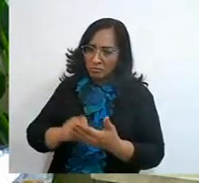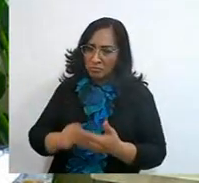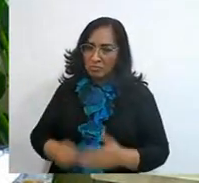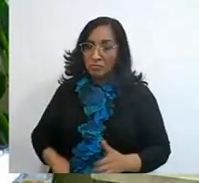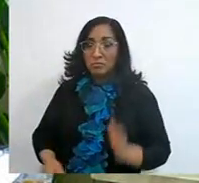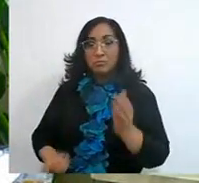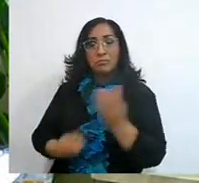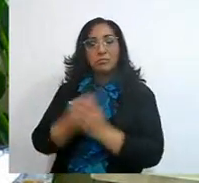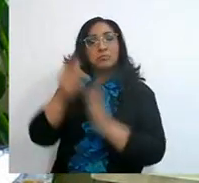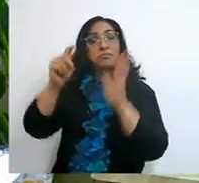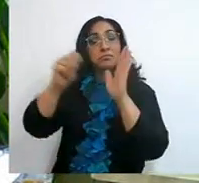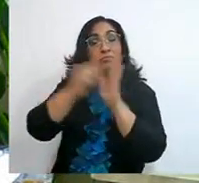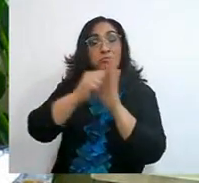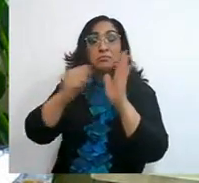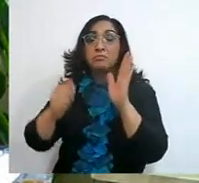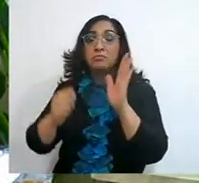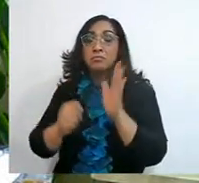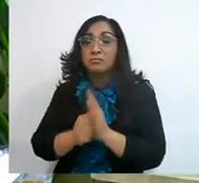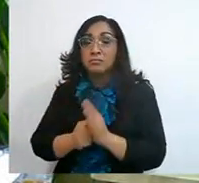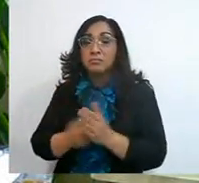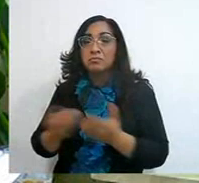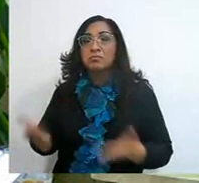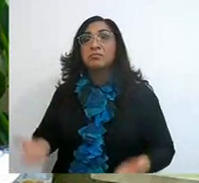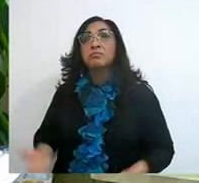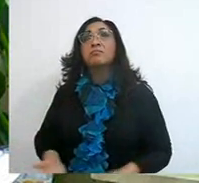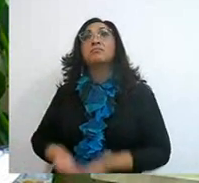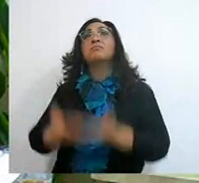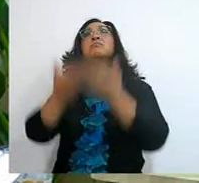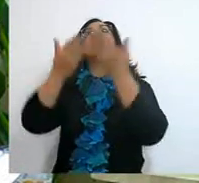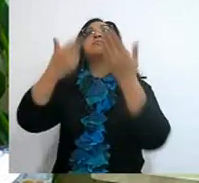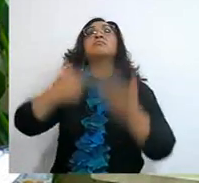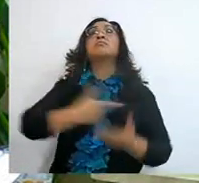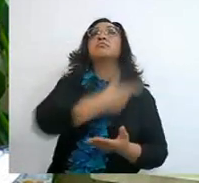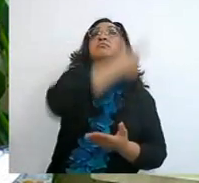Testamento exaltando la gracia